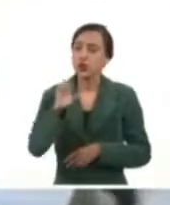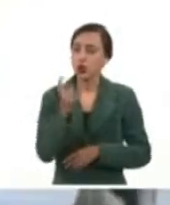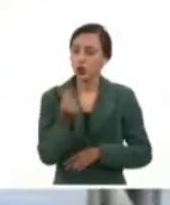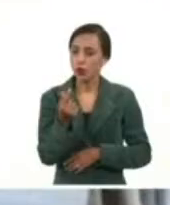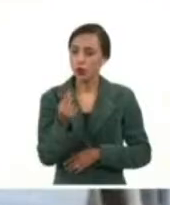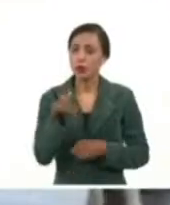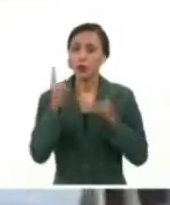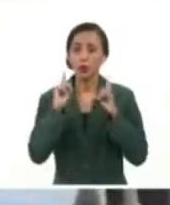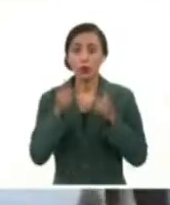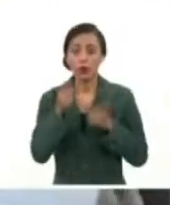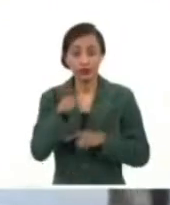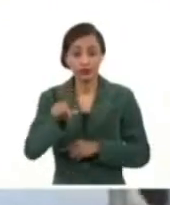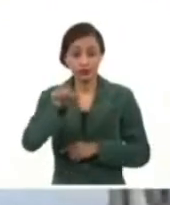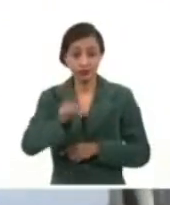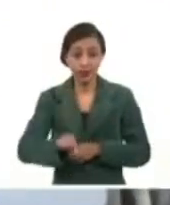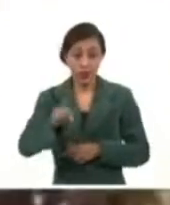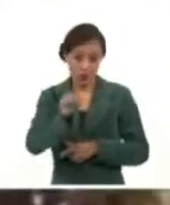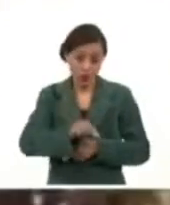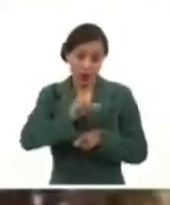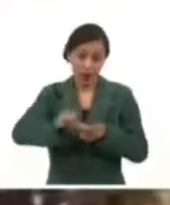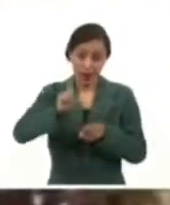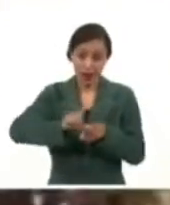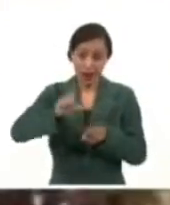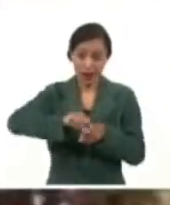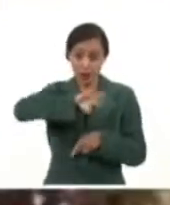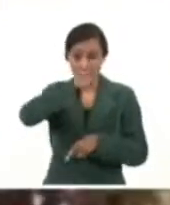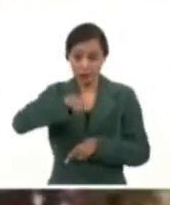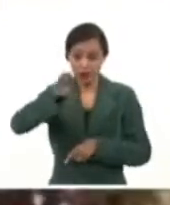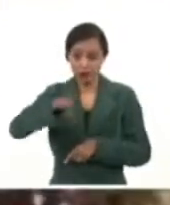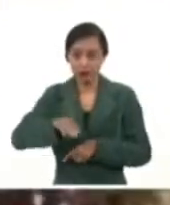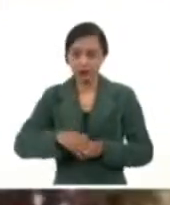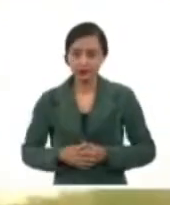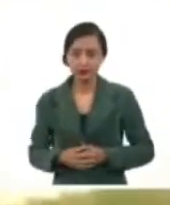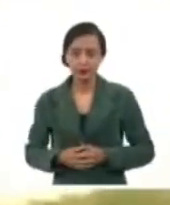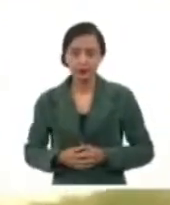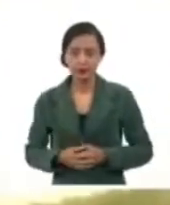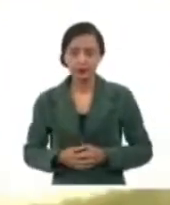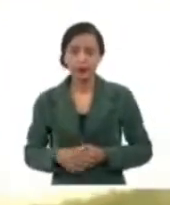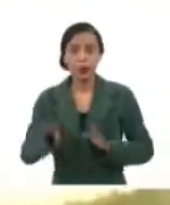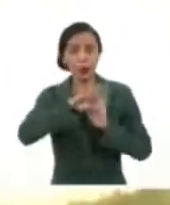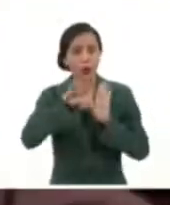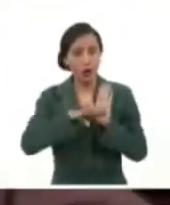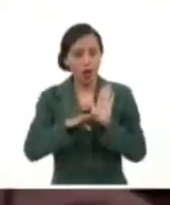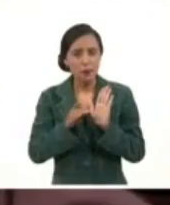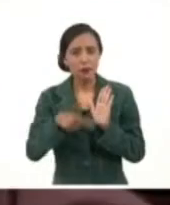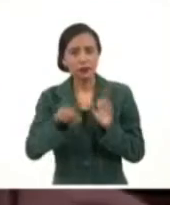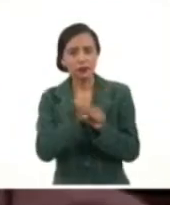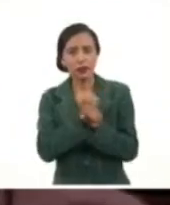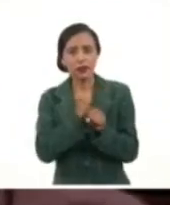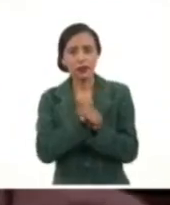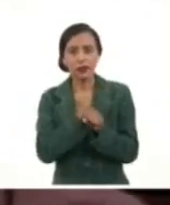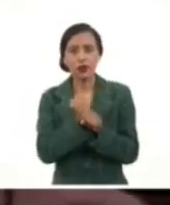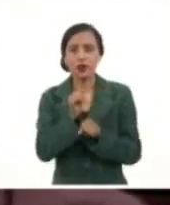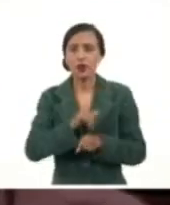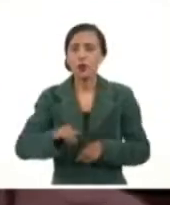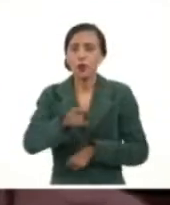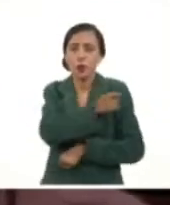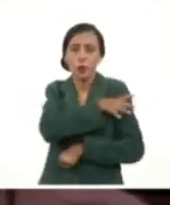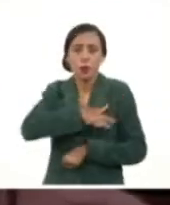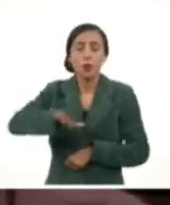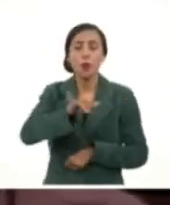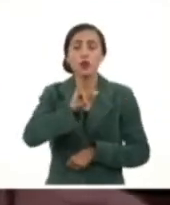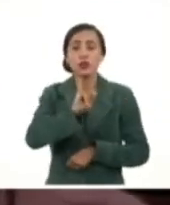de los serranos hace 3 décadas y media. Ha sido un programa que ha permitido mantener un nivel de población que alcanza